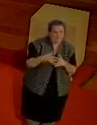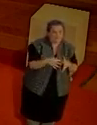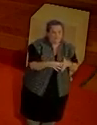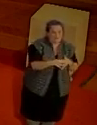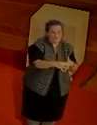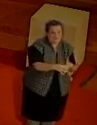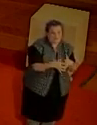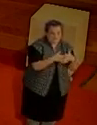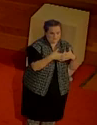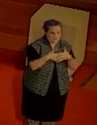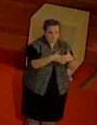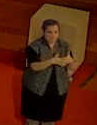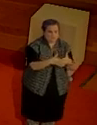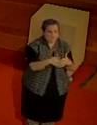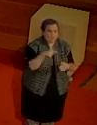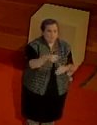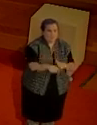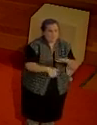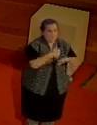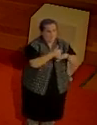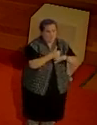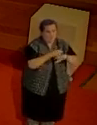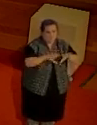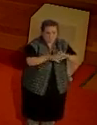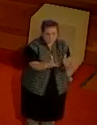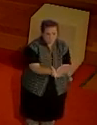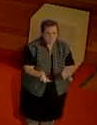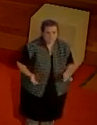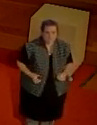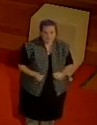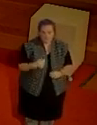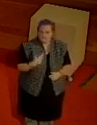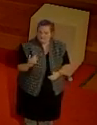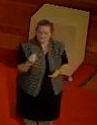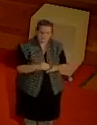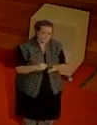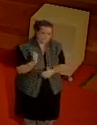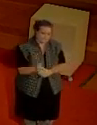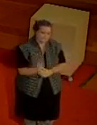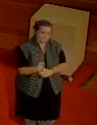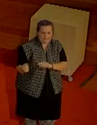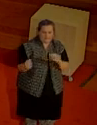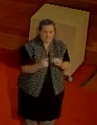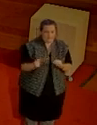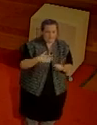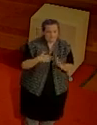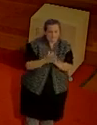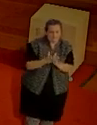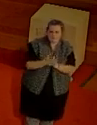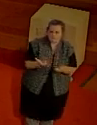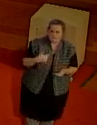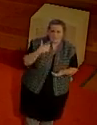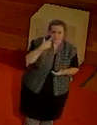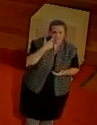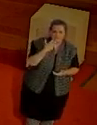todo el hegemón mundial sigo debatiendo muchas veces con otros colegas y en general cuando tengo oportunidad de Si vivimos en un